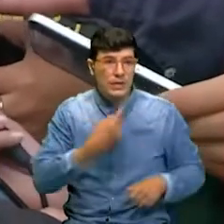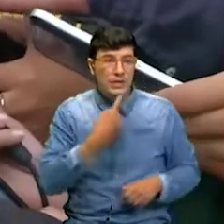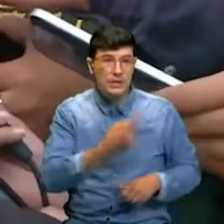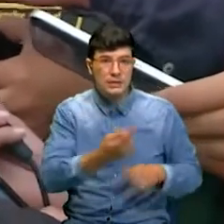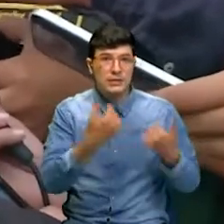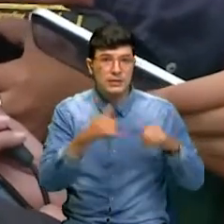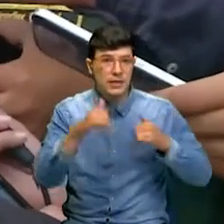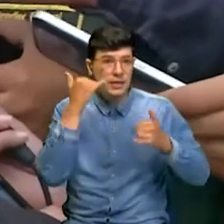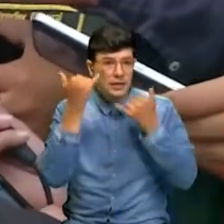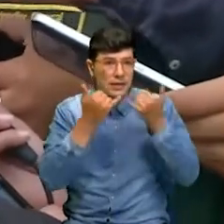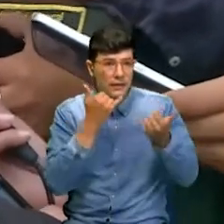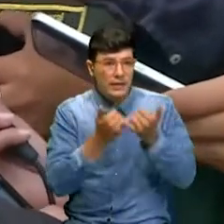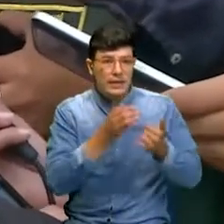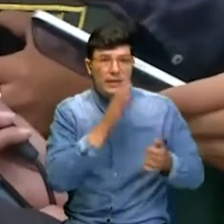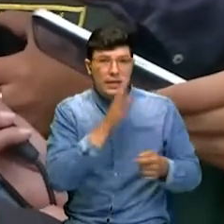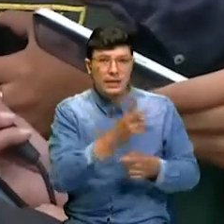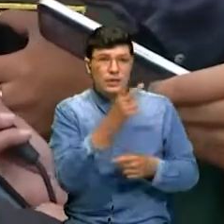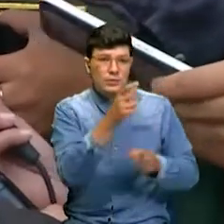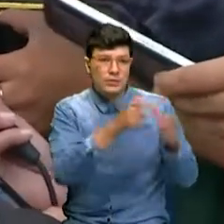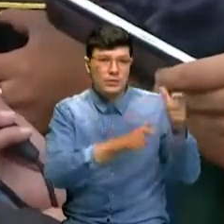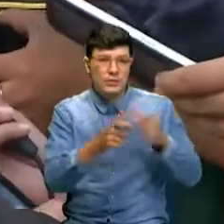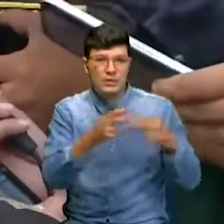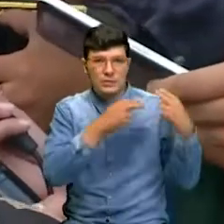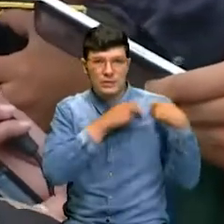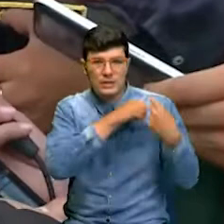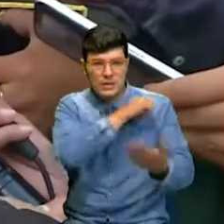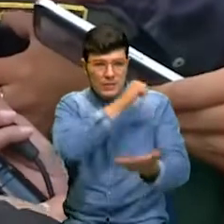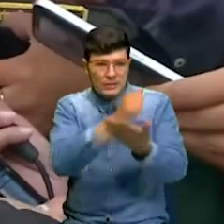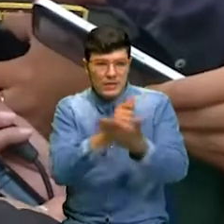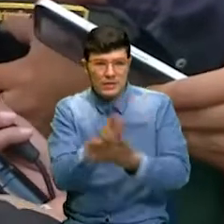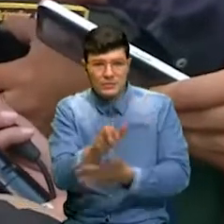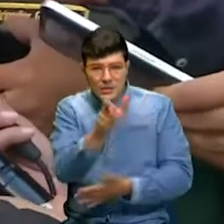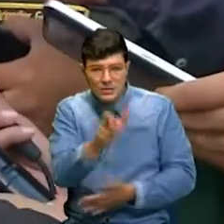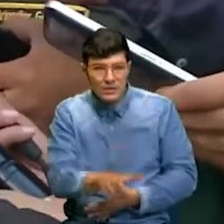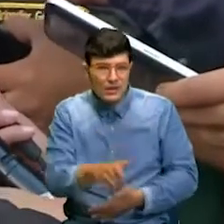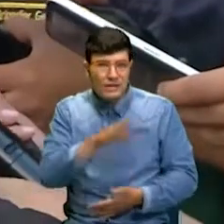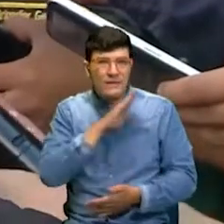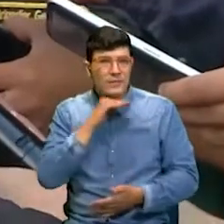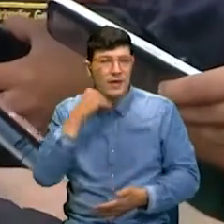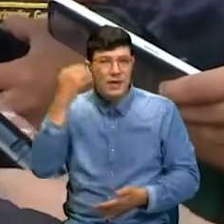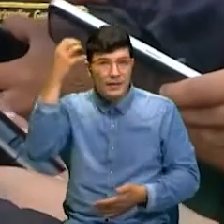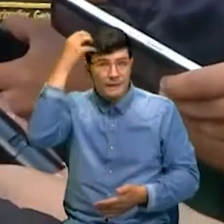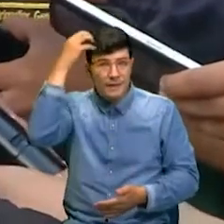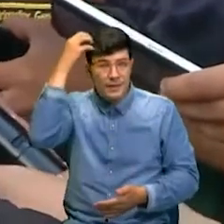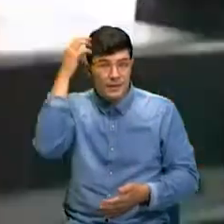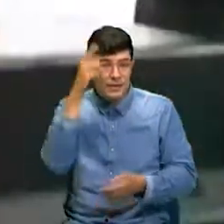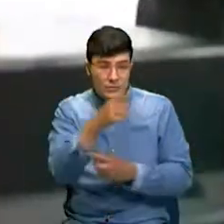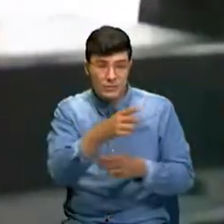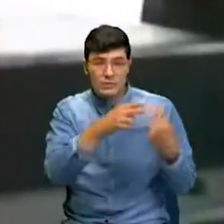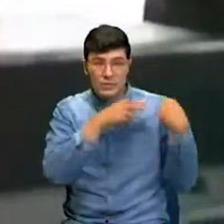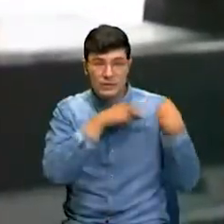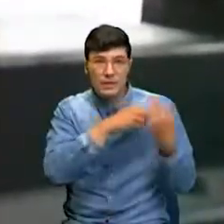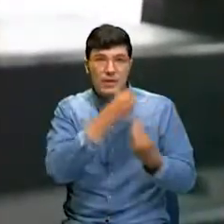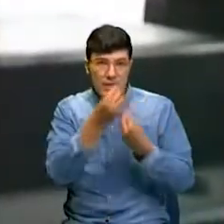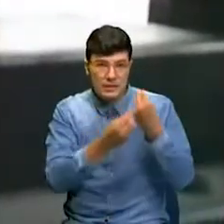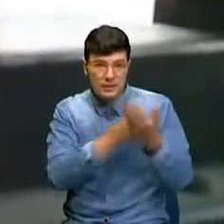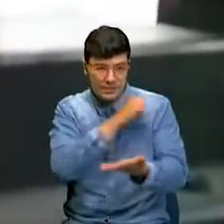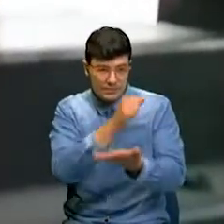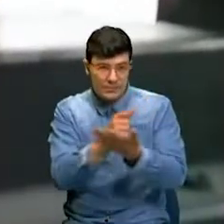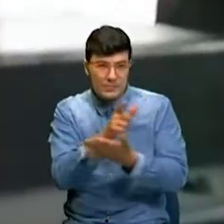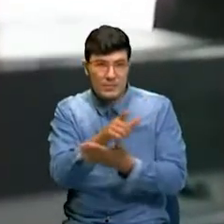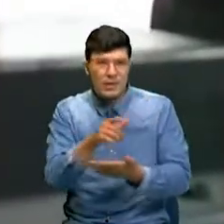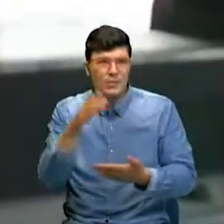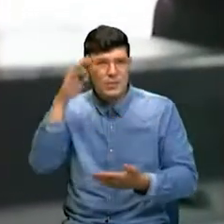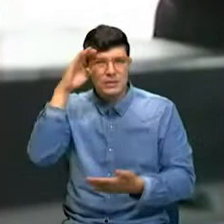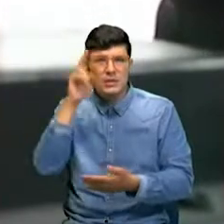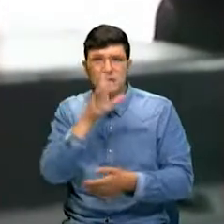cometieron el delito fueron determinantes y por supuesto contribuyentes en el homicidio según la policía los hombres